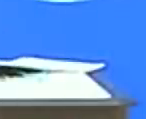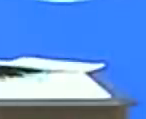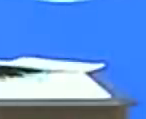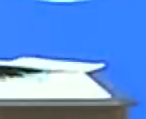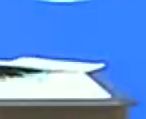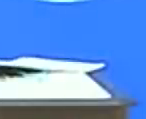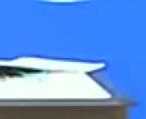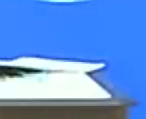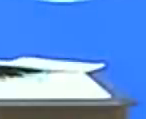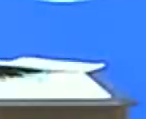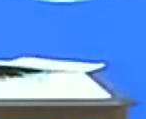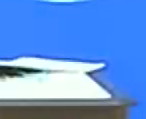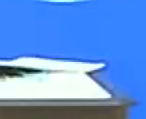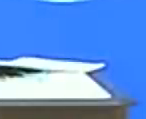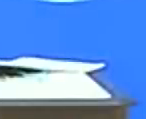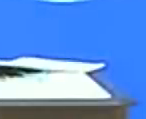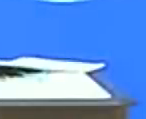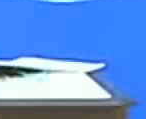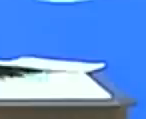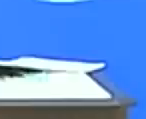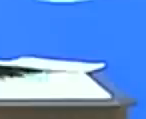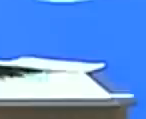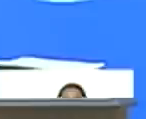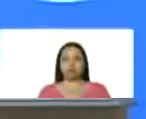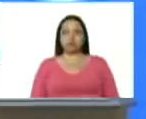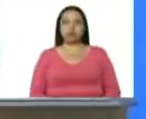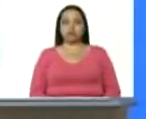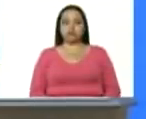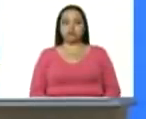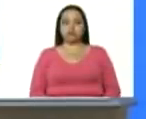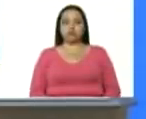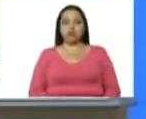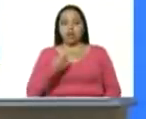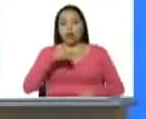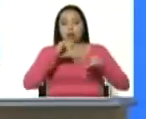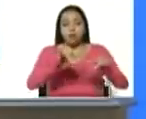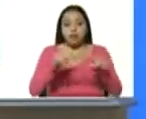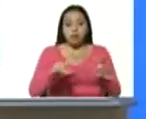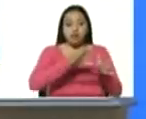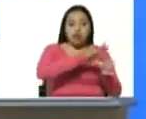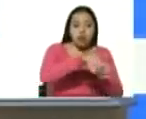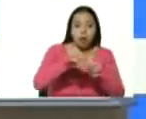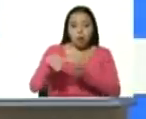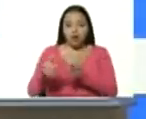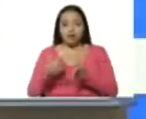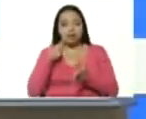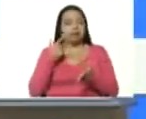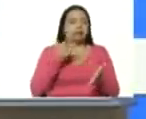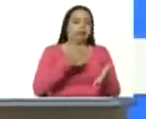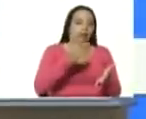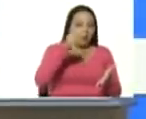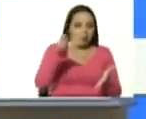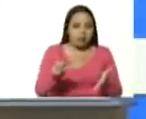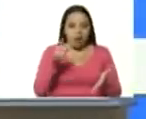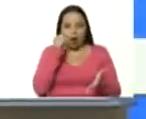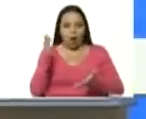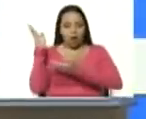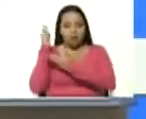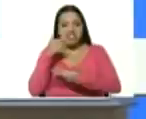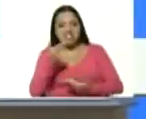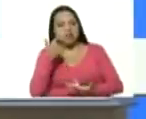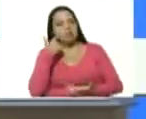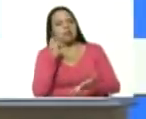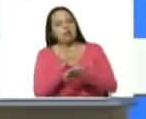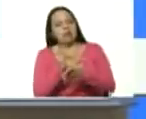mismos. Se roban entre ellos mismos. Hernández dice, bueno, déjame ver si pasa esto de los $3.000 de mensuales de